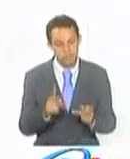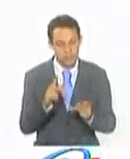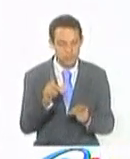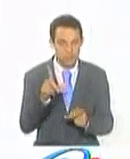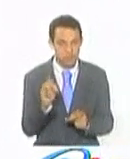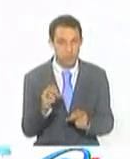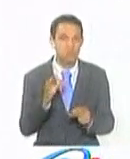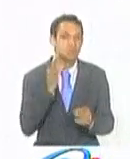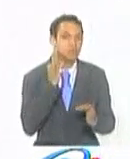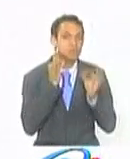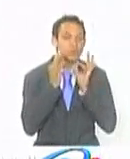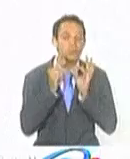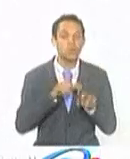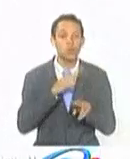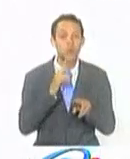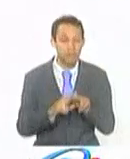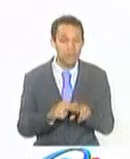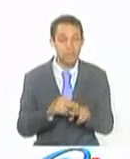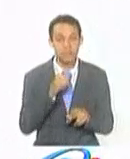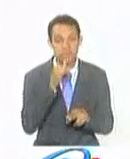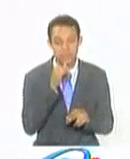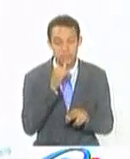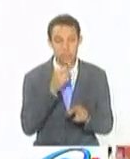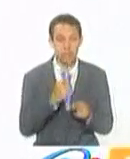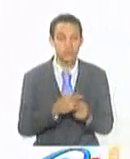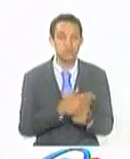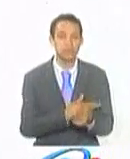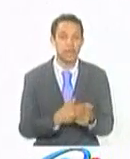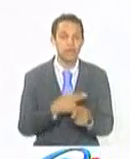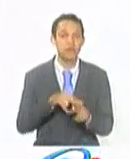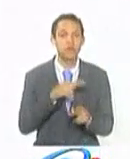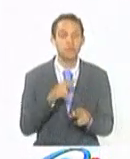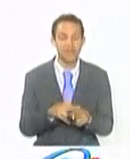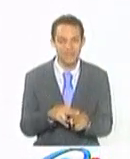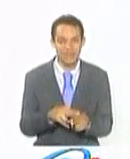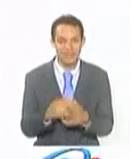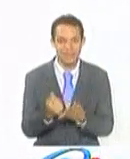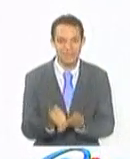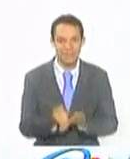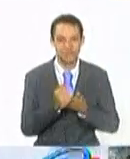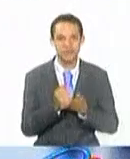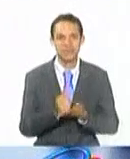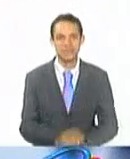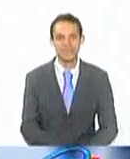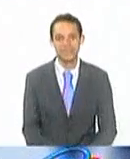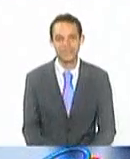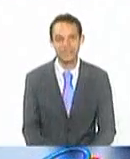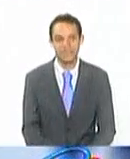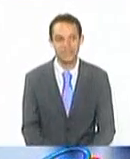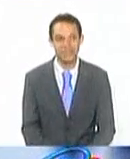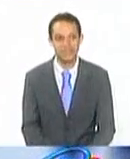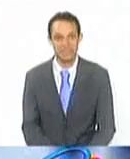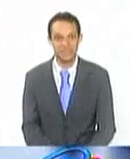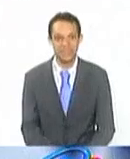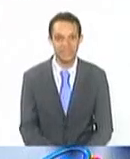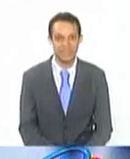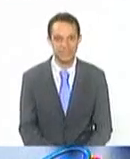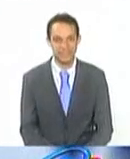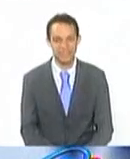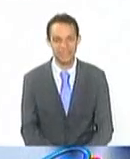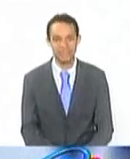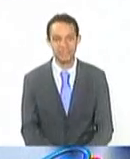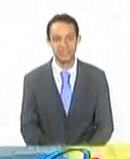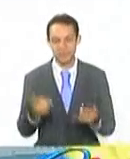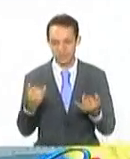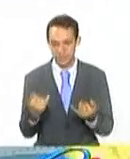tiroides normales sangre orina normal Auxilio normal ao lo leí tal cual Bueno hay una